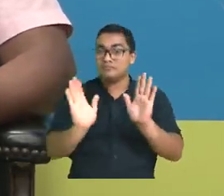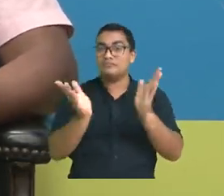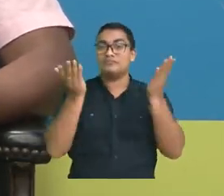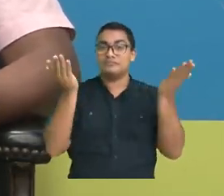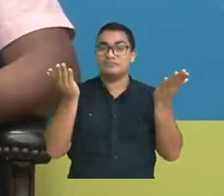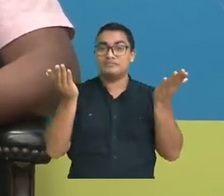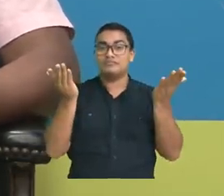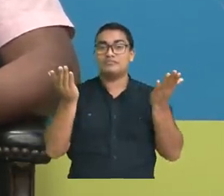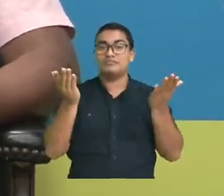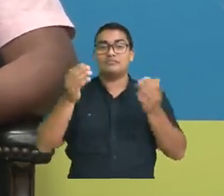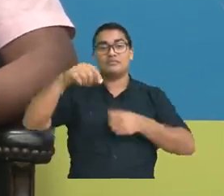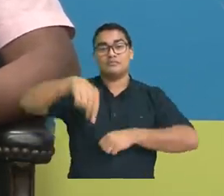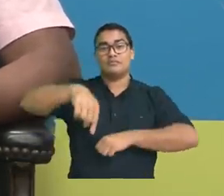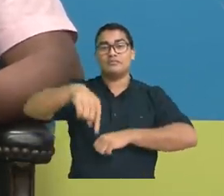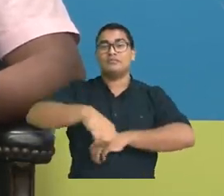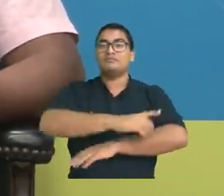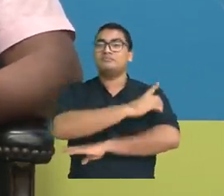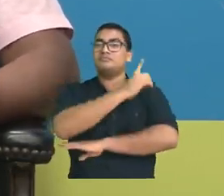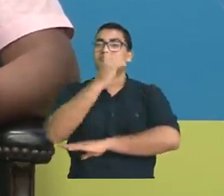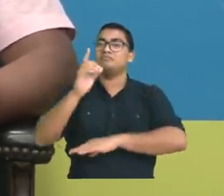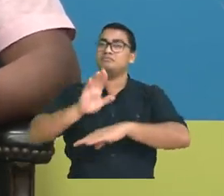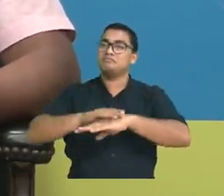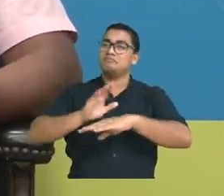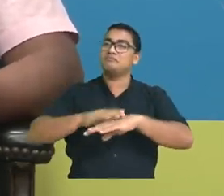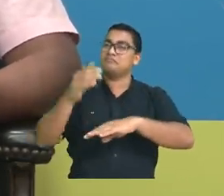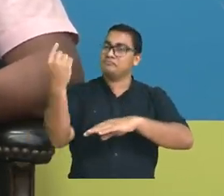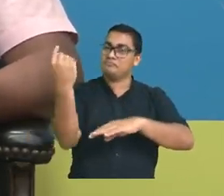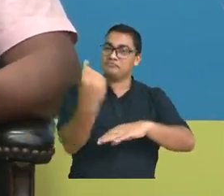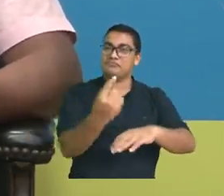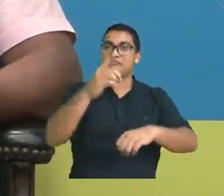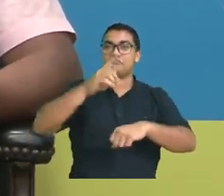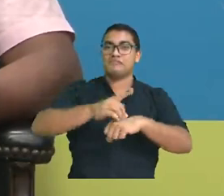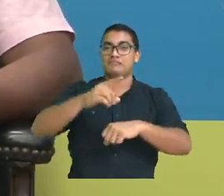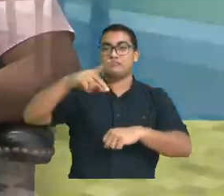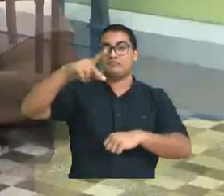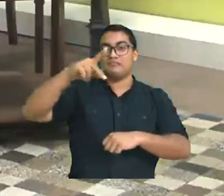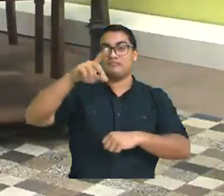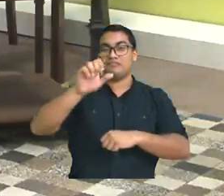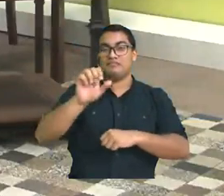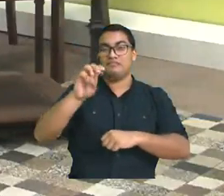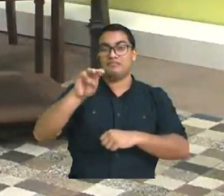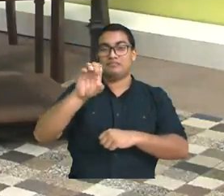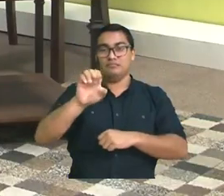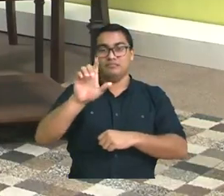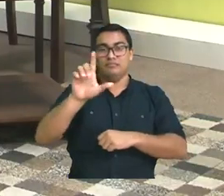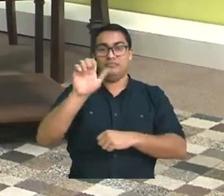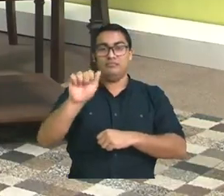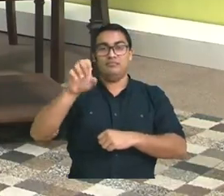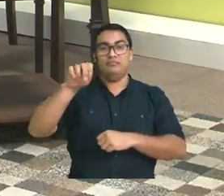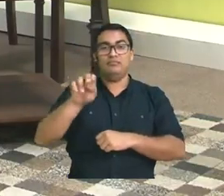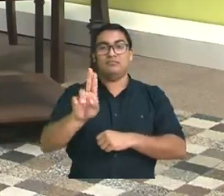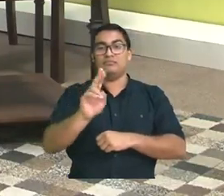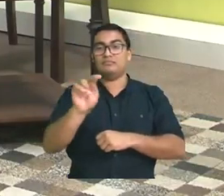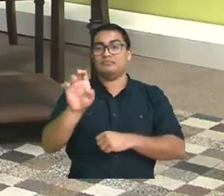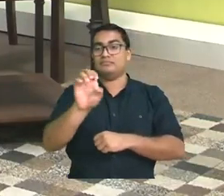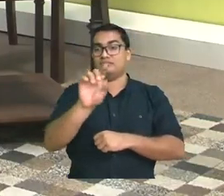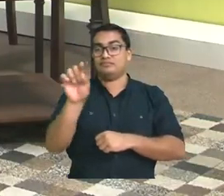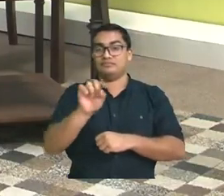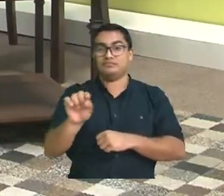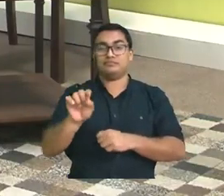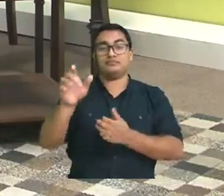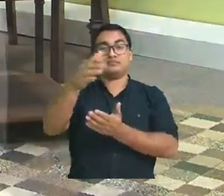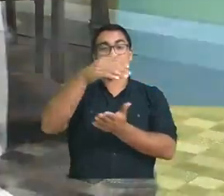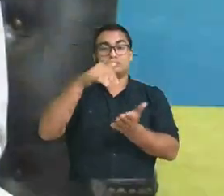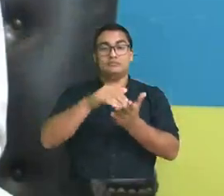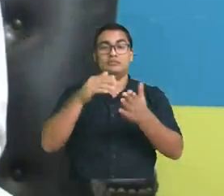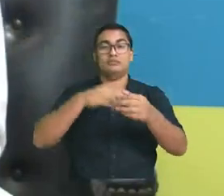mayores. El día de hoy tenemos como invitada a la doctora Pamela Núñez. Así es. Quien es médico residente del Centro Nacional de